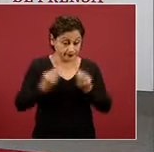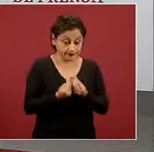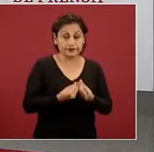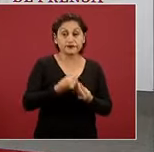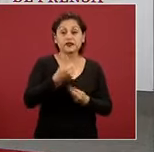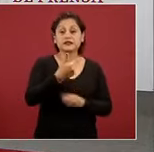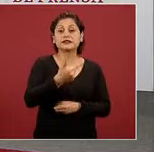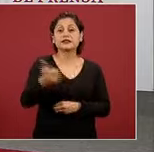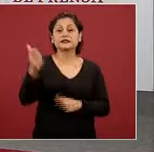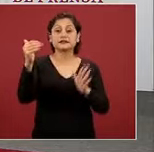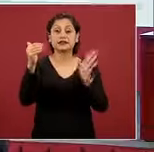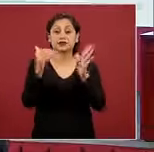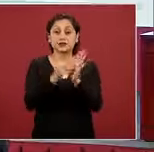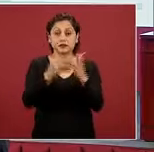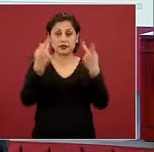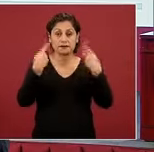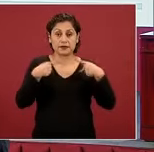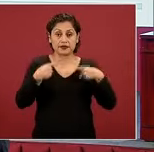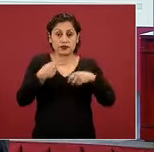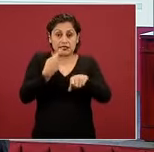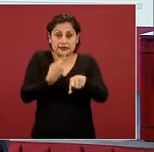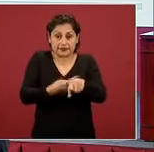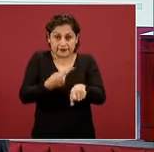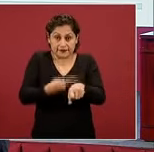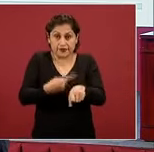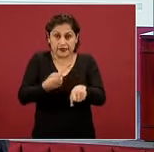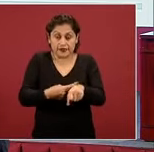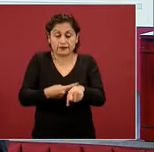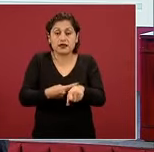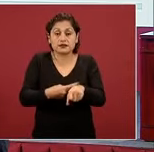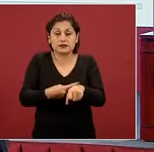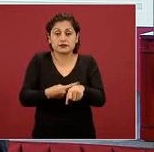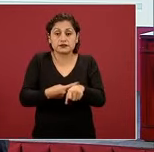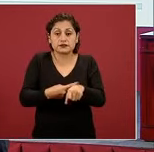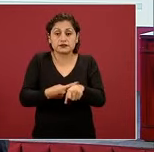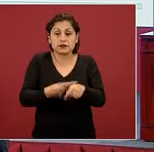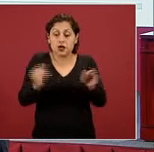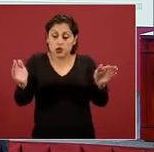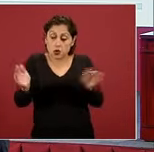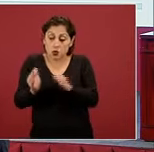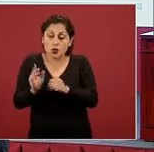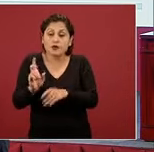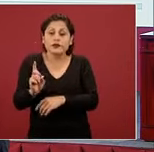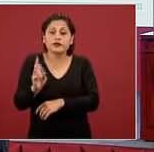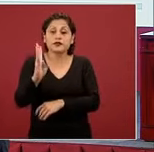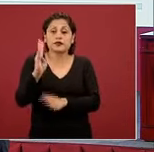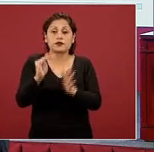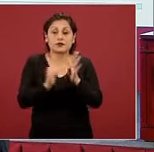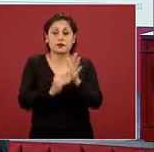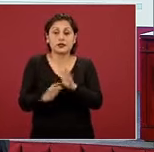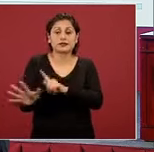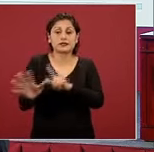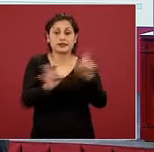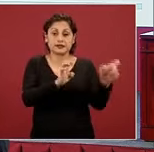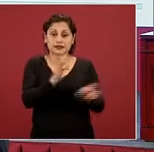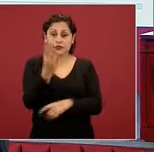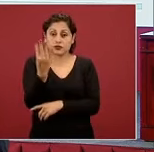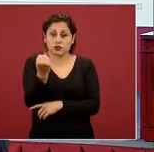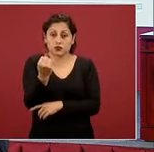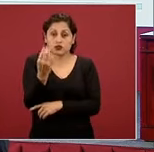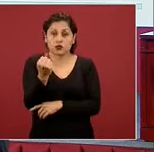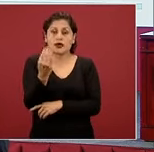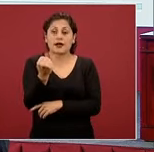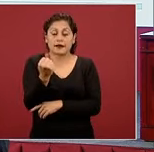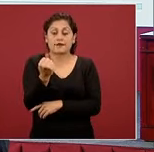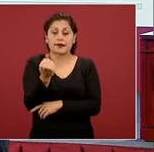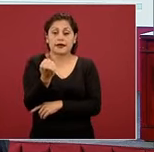se han registrado en México desde el 1 de febrero, solamente 34,709 corresponden a los detectados